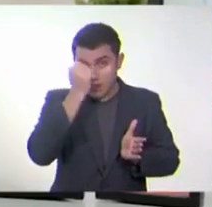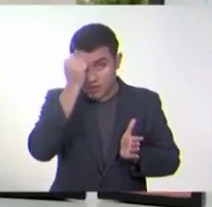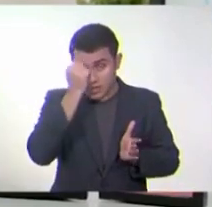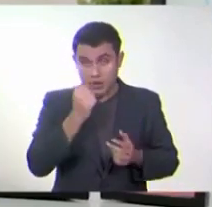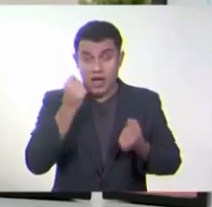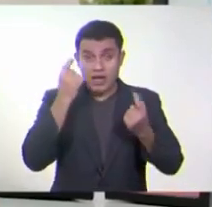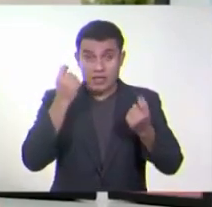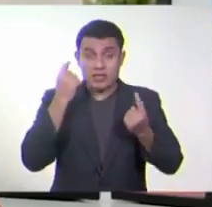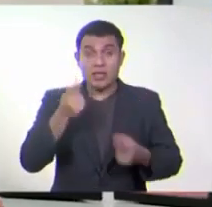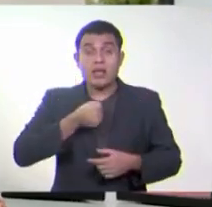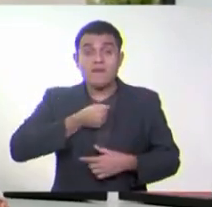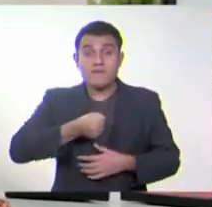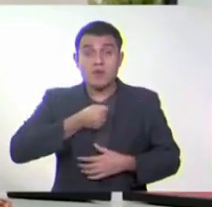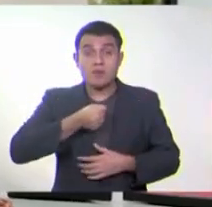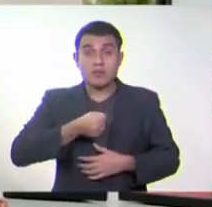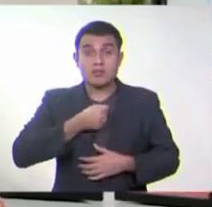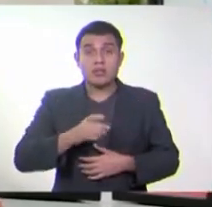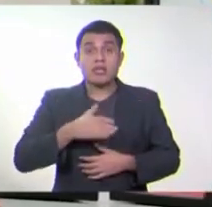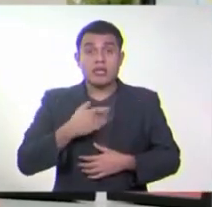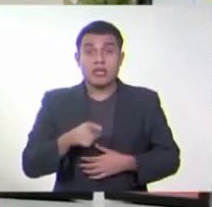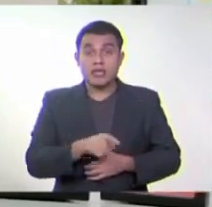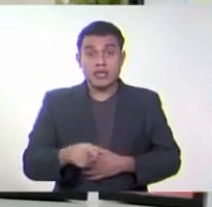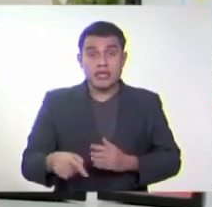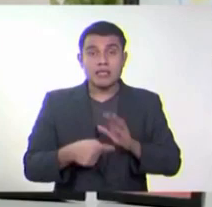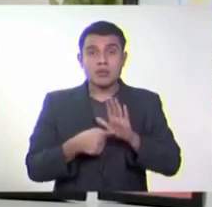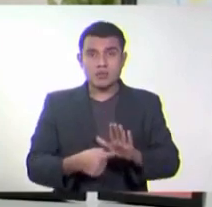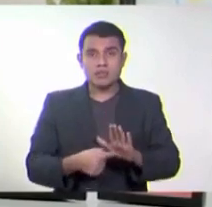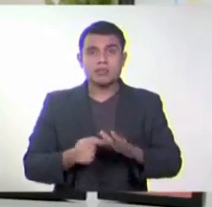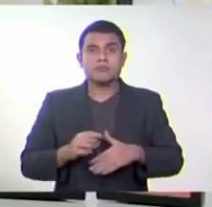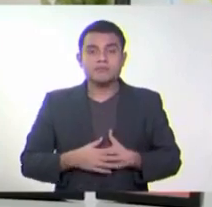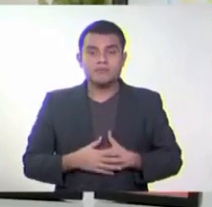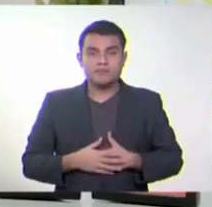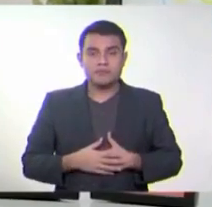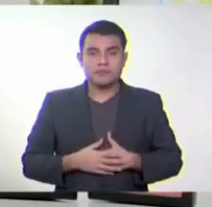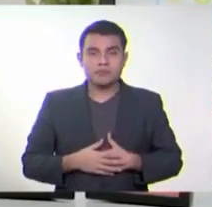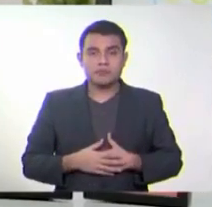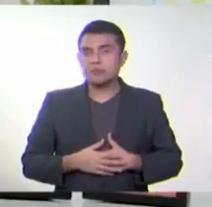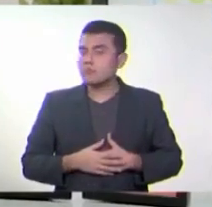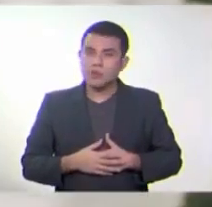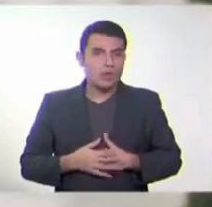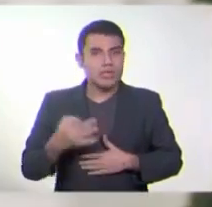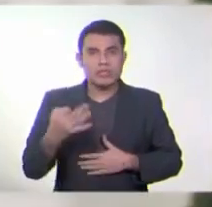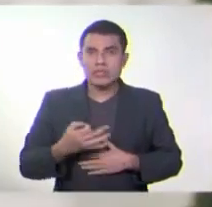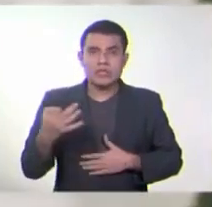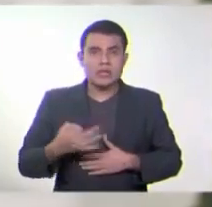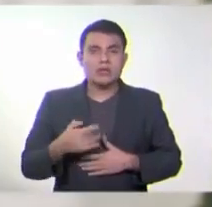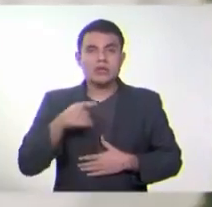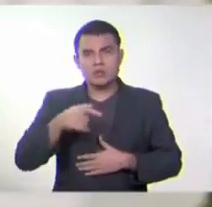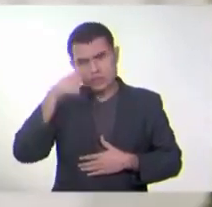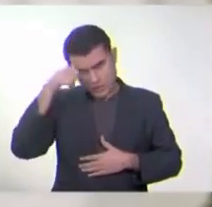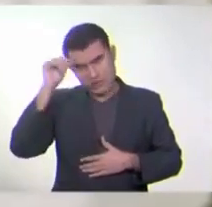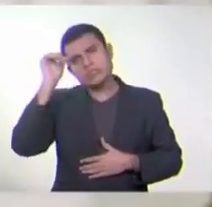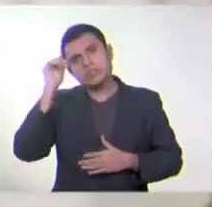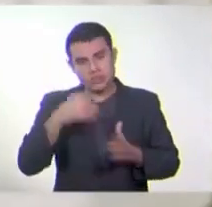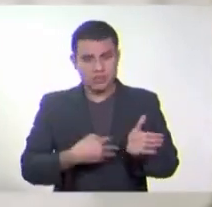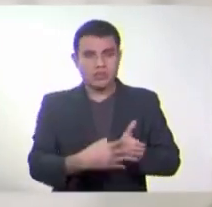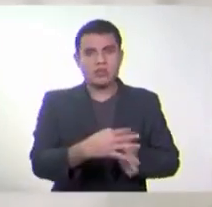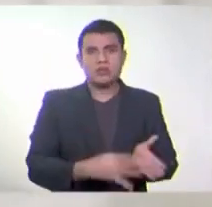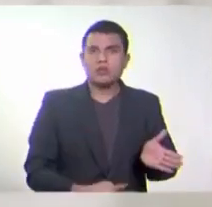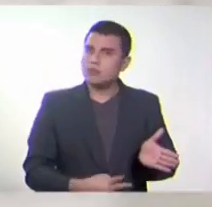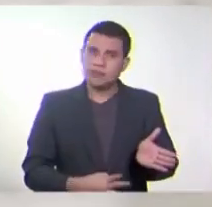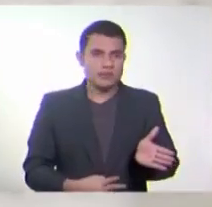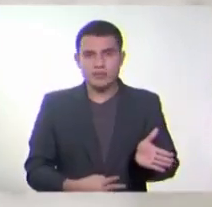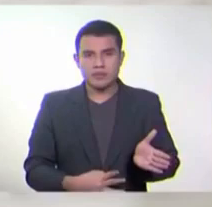la información que ella te muestra. No es necesario que te memorices la tabla periódica. La